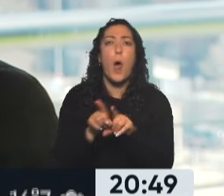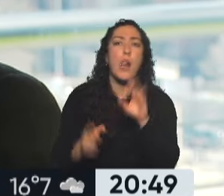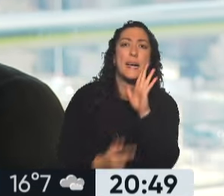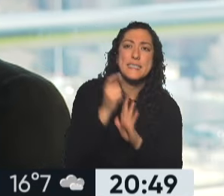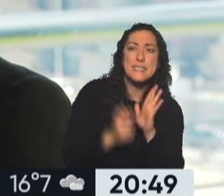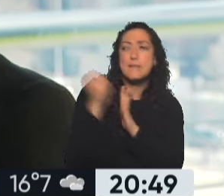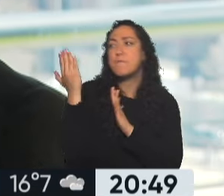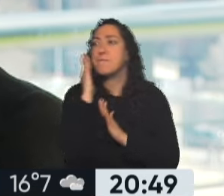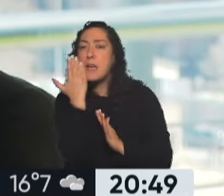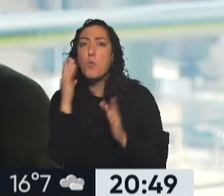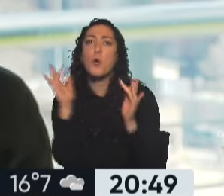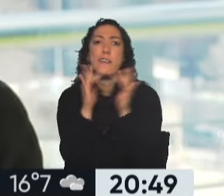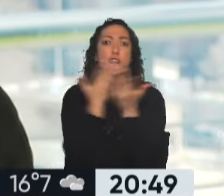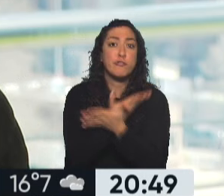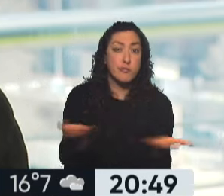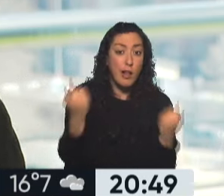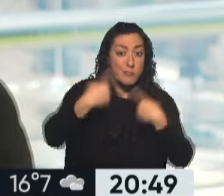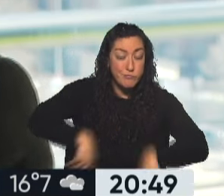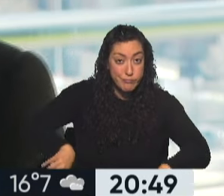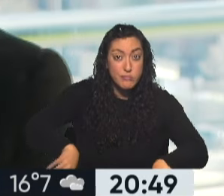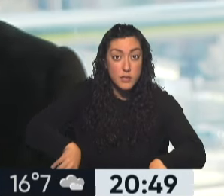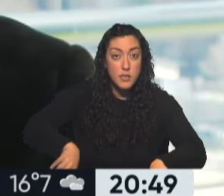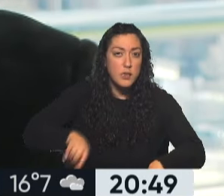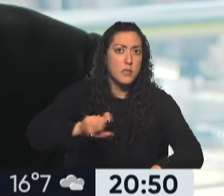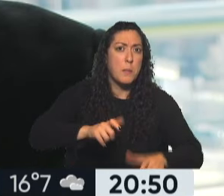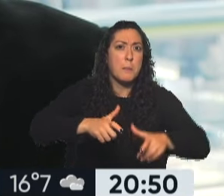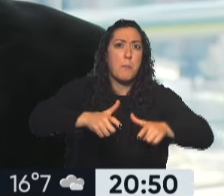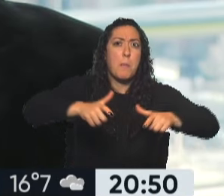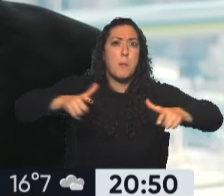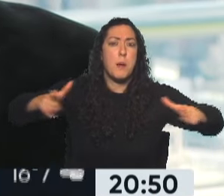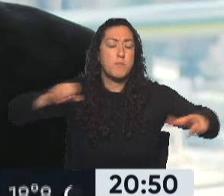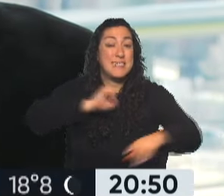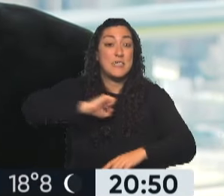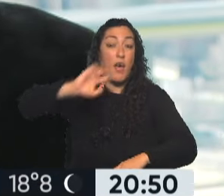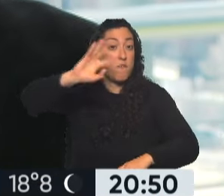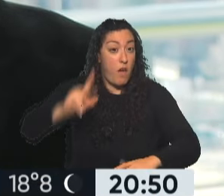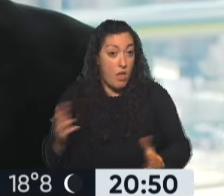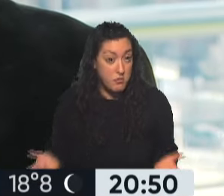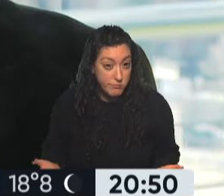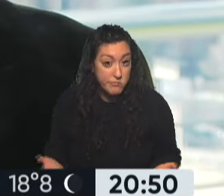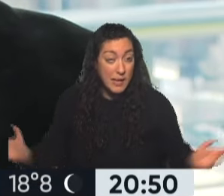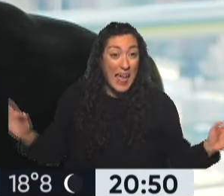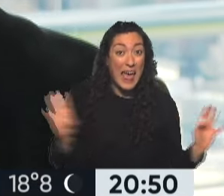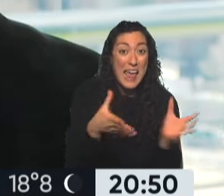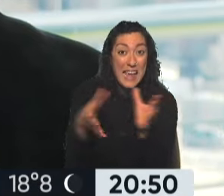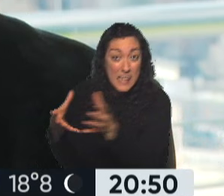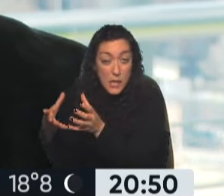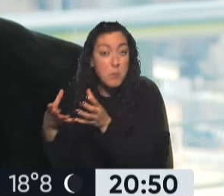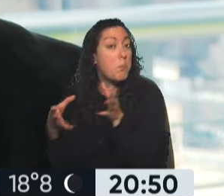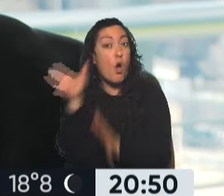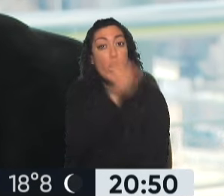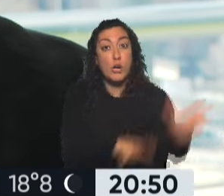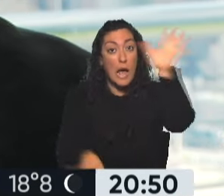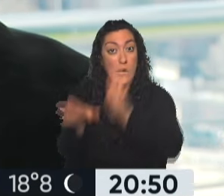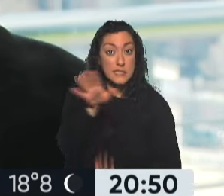otra red social, van a ir al alza. Y lamentablemente, los equipos de ciberdelincuentes, las bandas